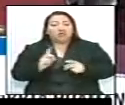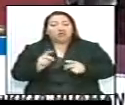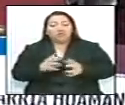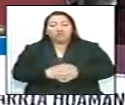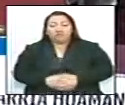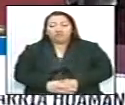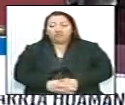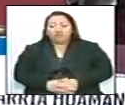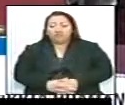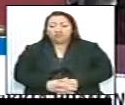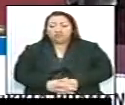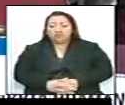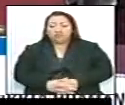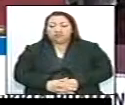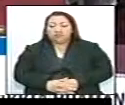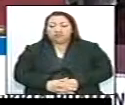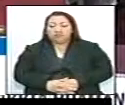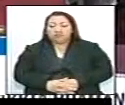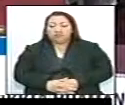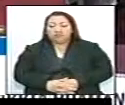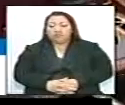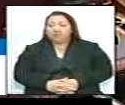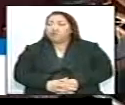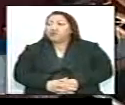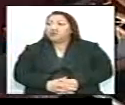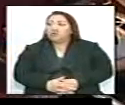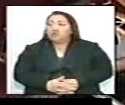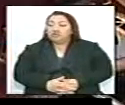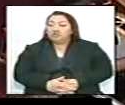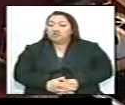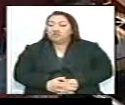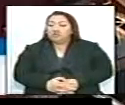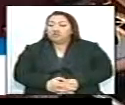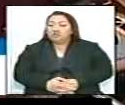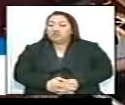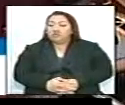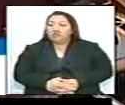Presidenta. Gracias, congresista Becerril. Congresista Lescano.